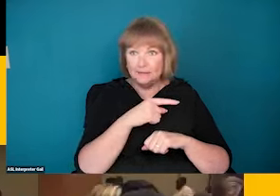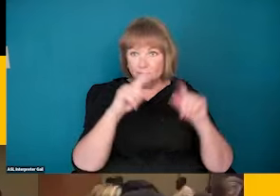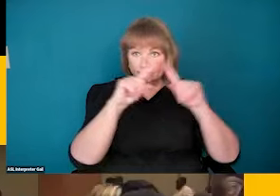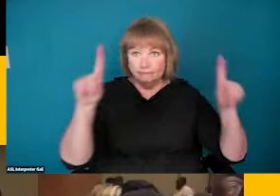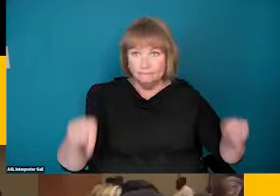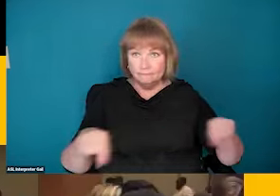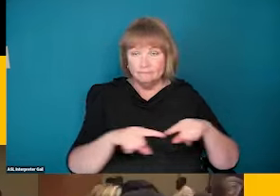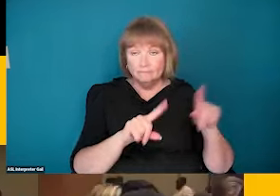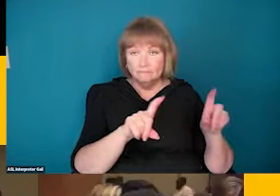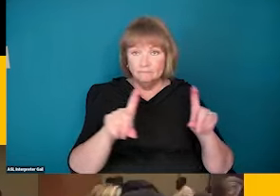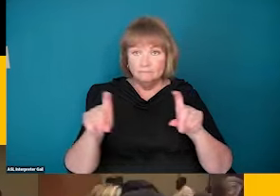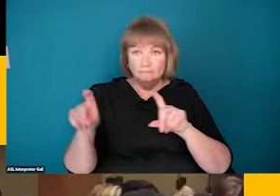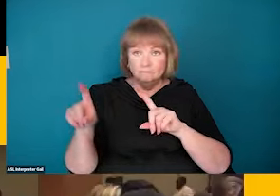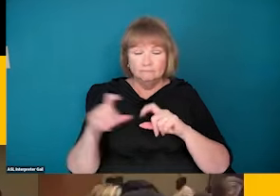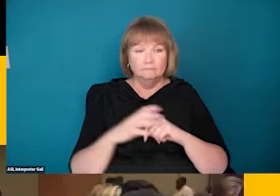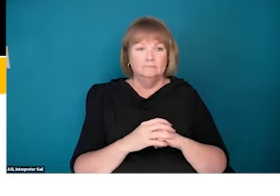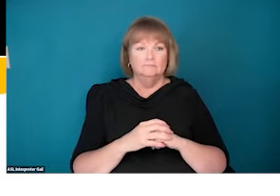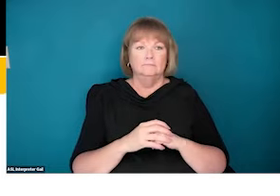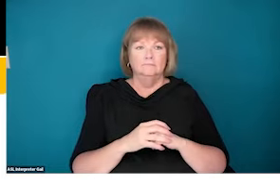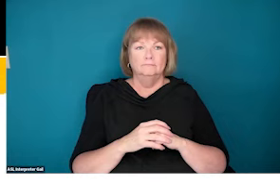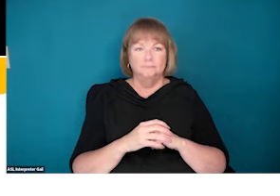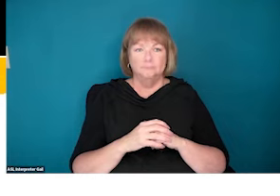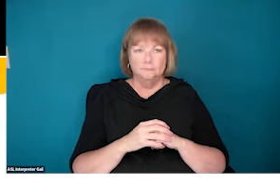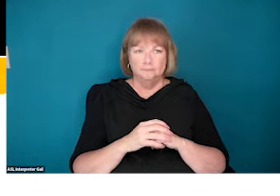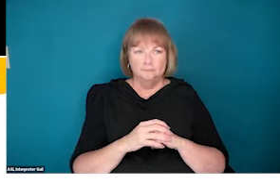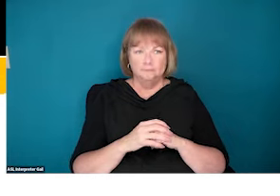¿A todos pueden ver mi pantalla?